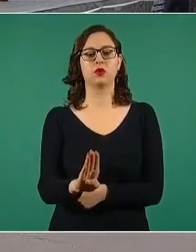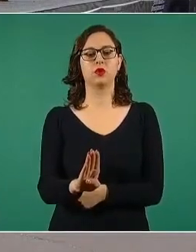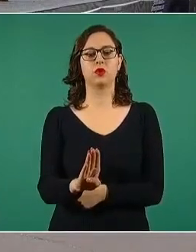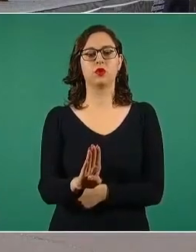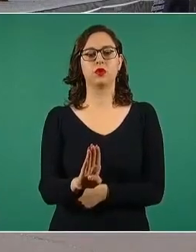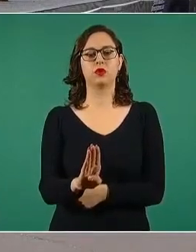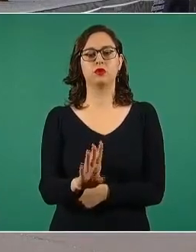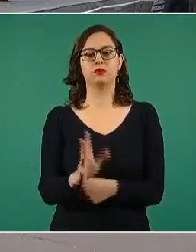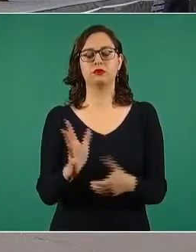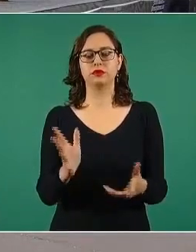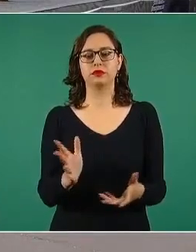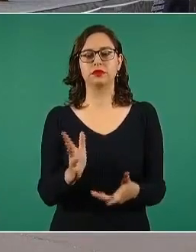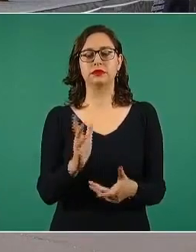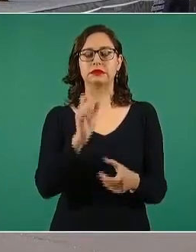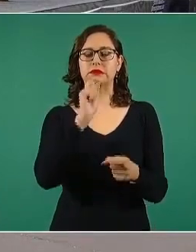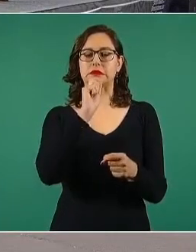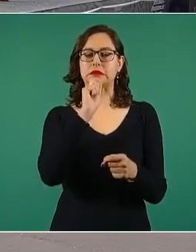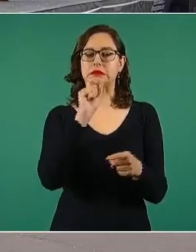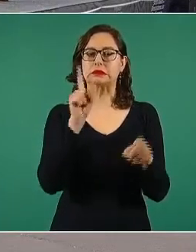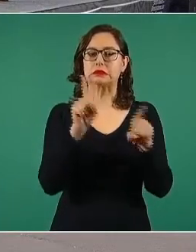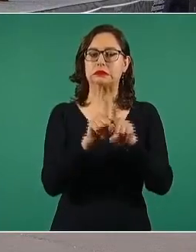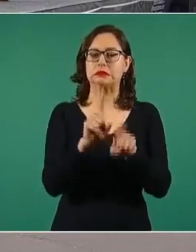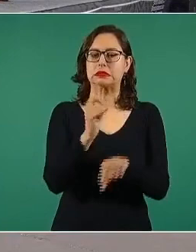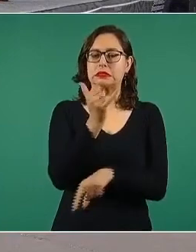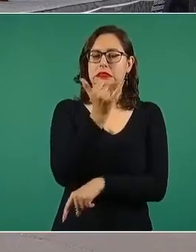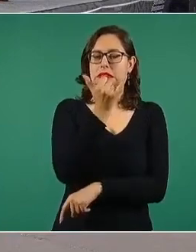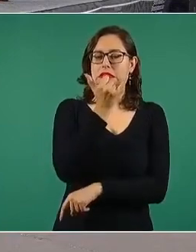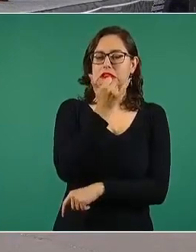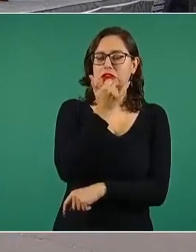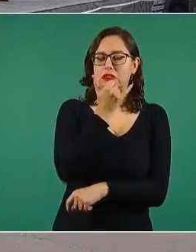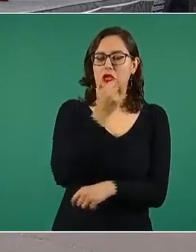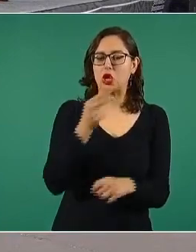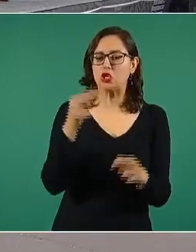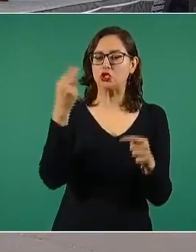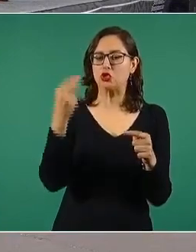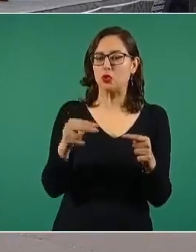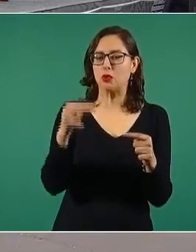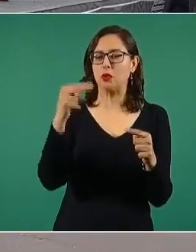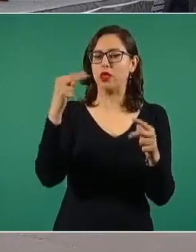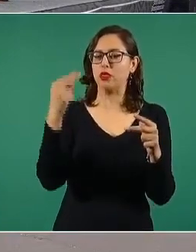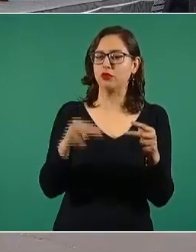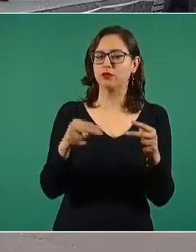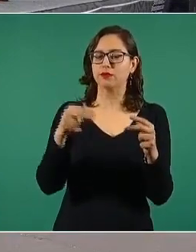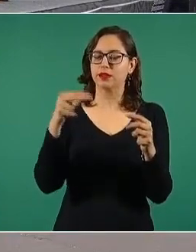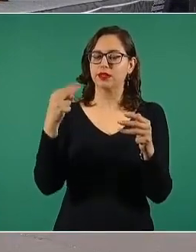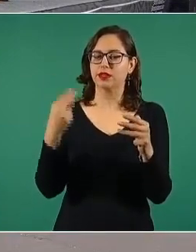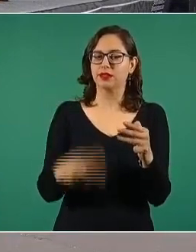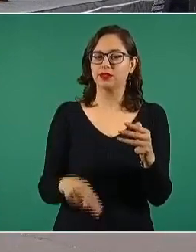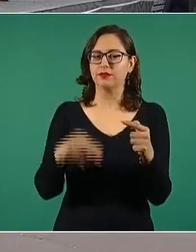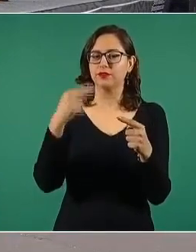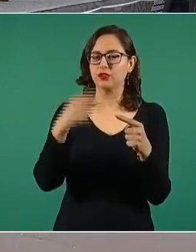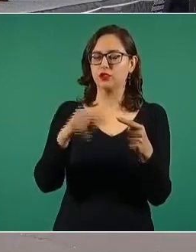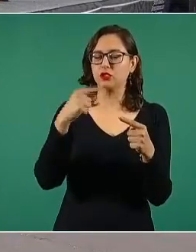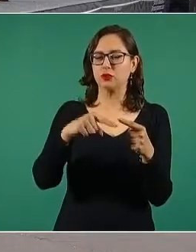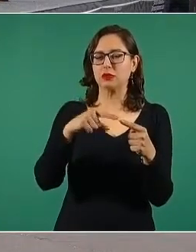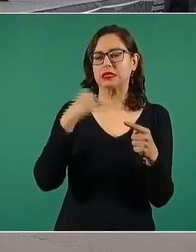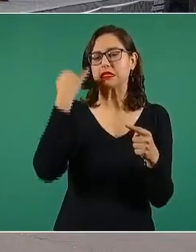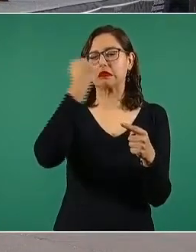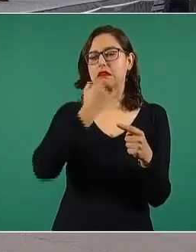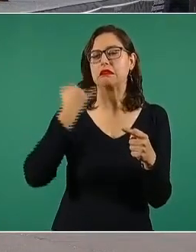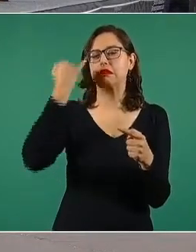espero no equivocarme al decir los nombres de Kashenehuaque